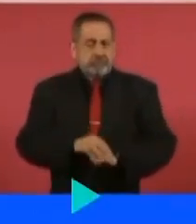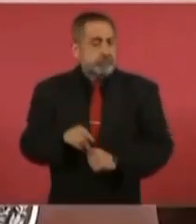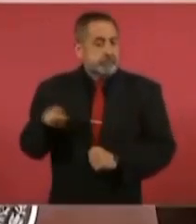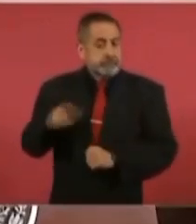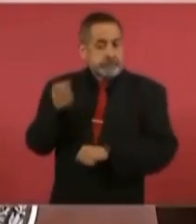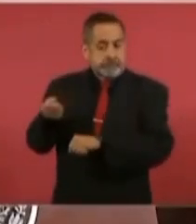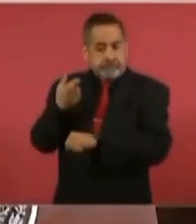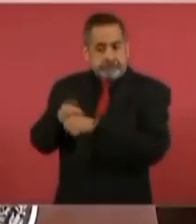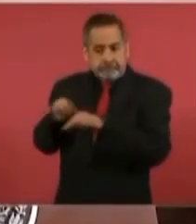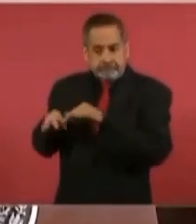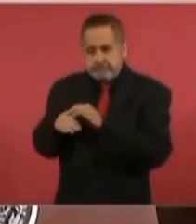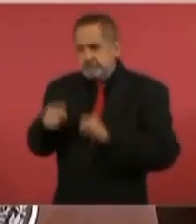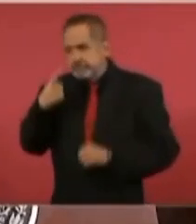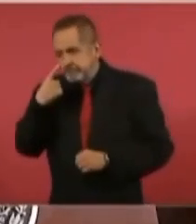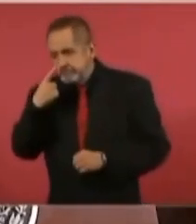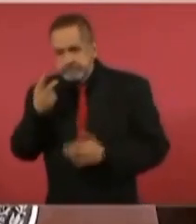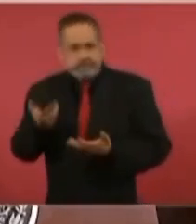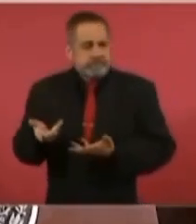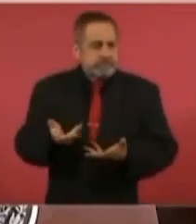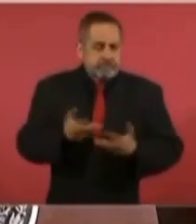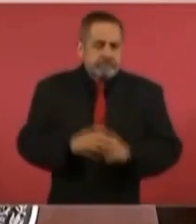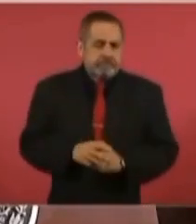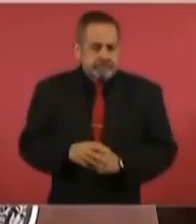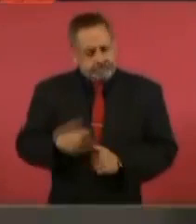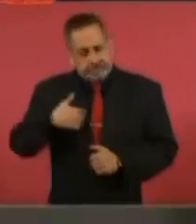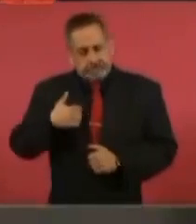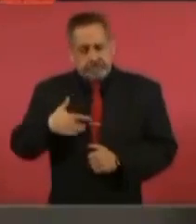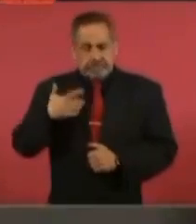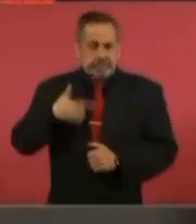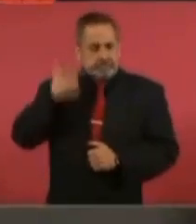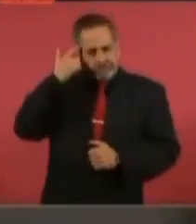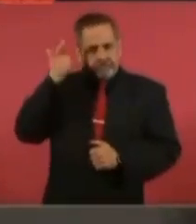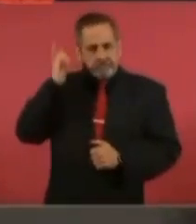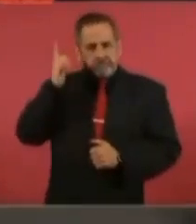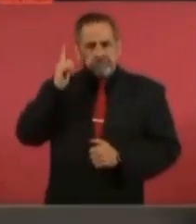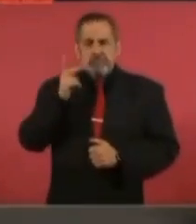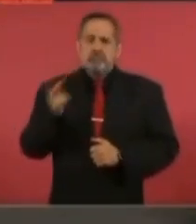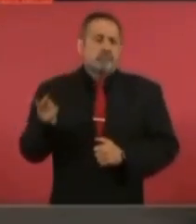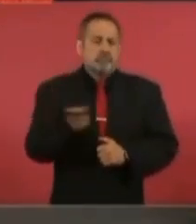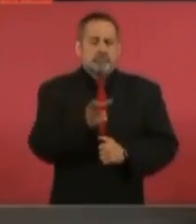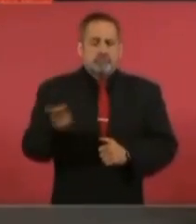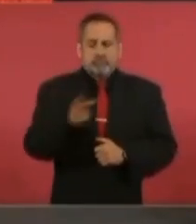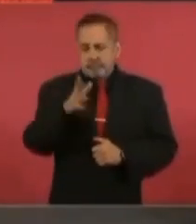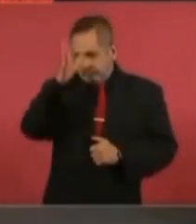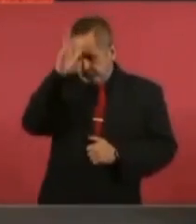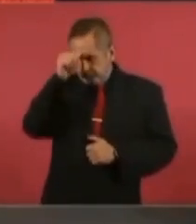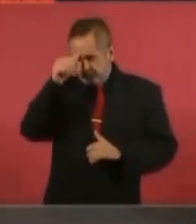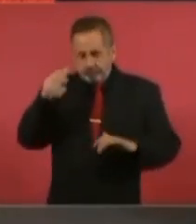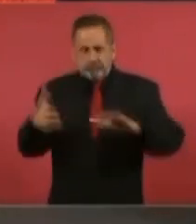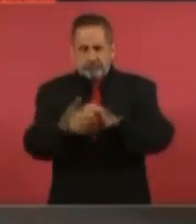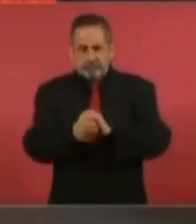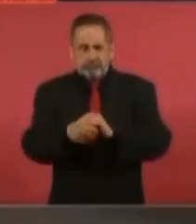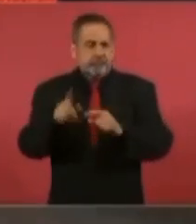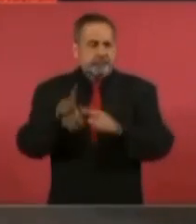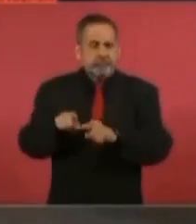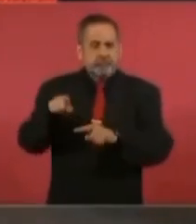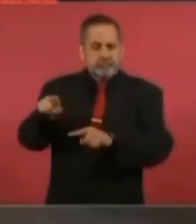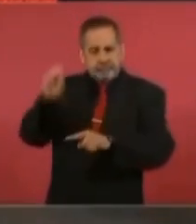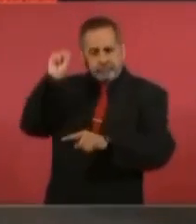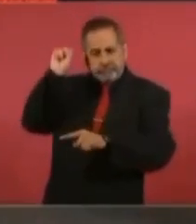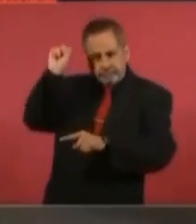y espero que se llegue a un acuerdo entre